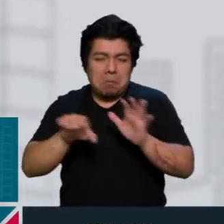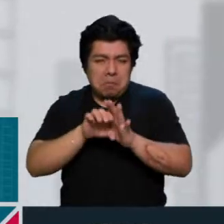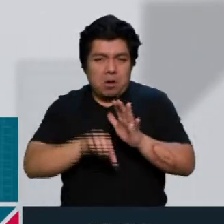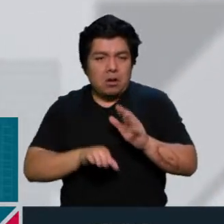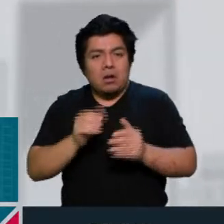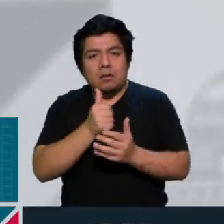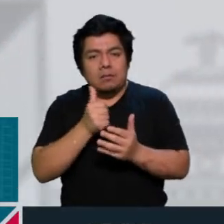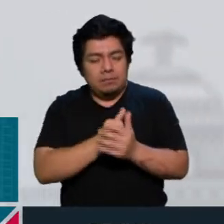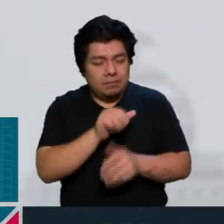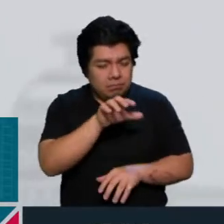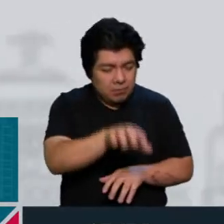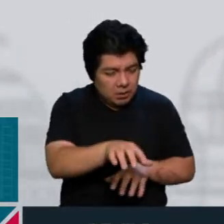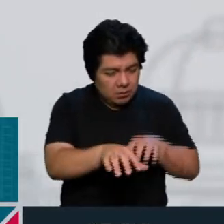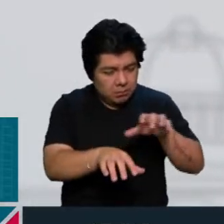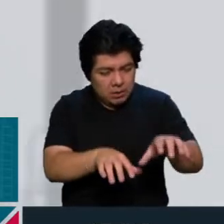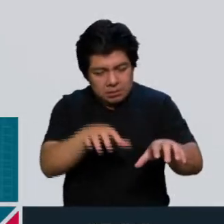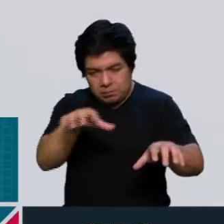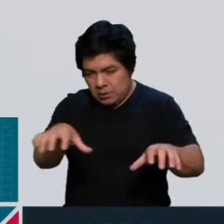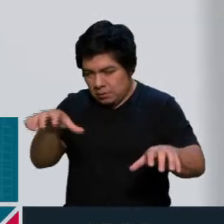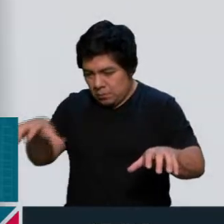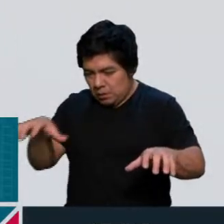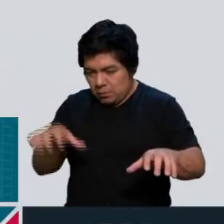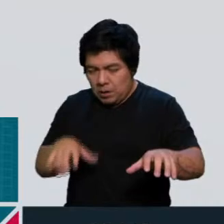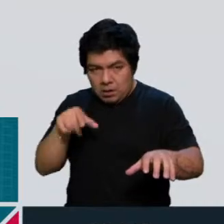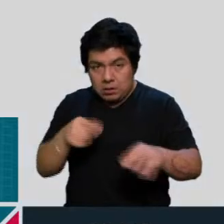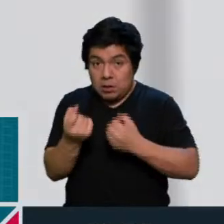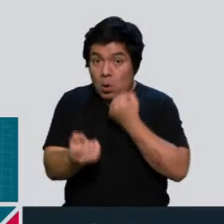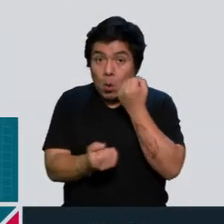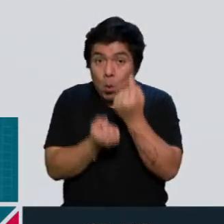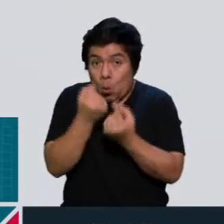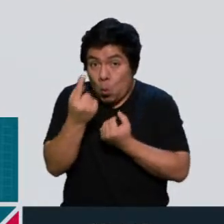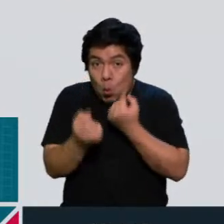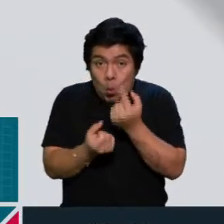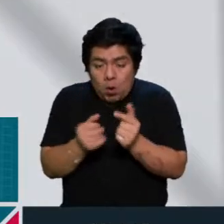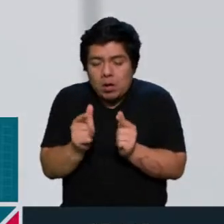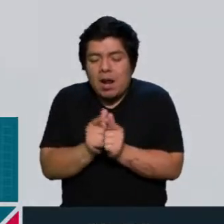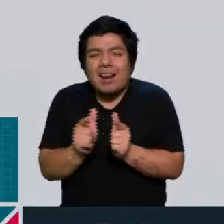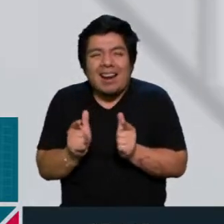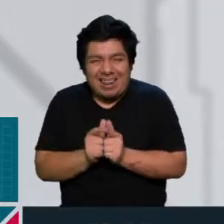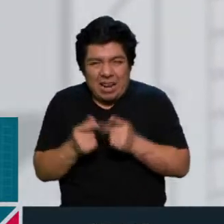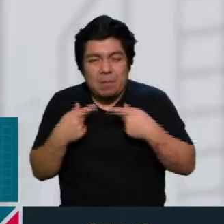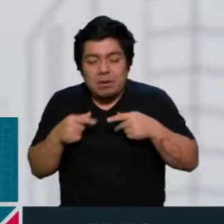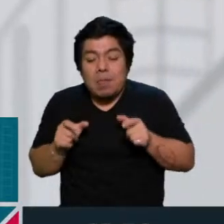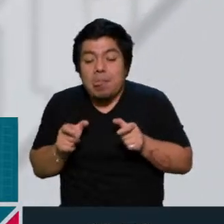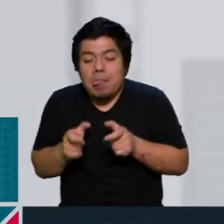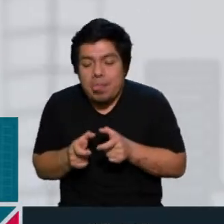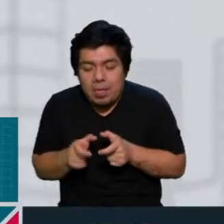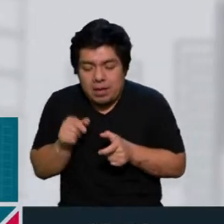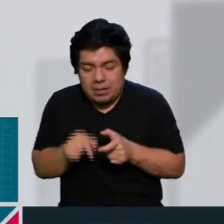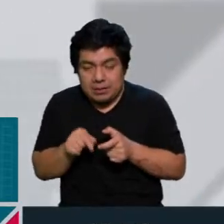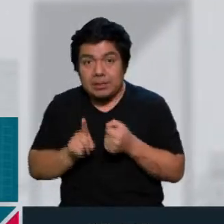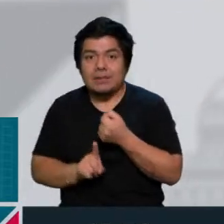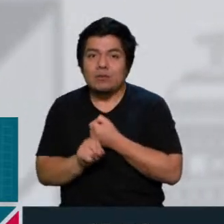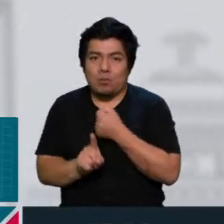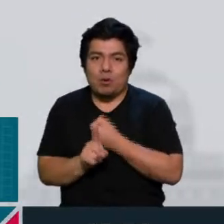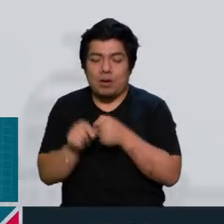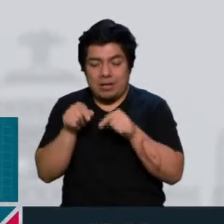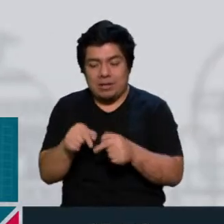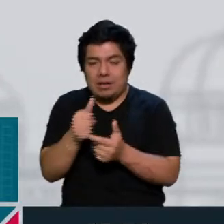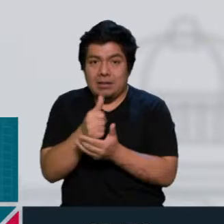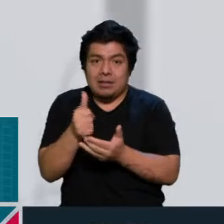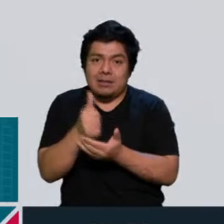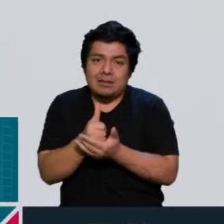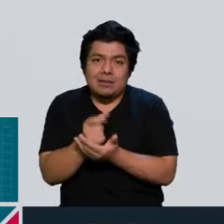de las ciudades enteras dedicadas únicamente a cierto tipo de población, estamos frente a un problema. Esa ciudad es